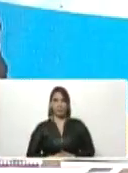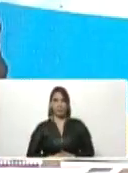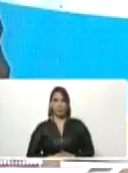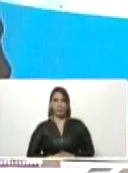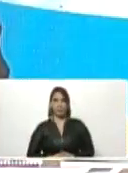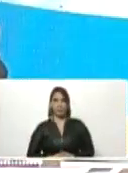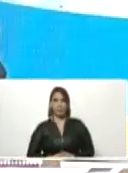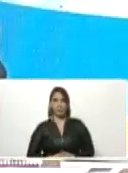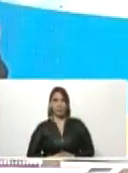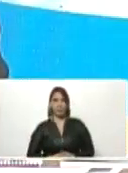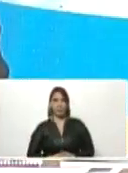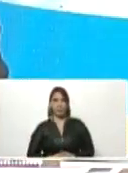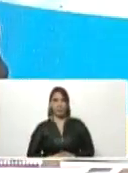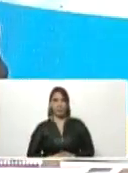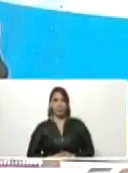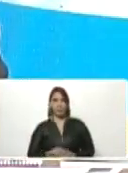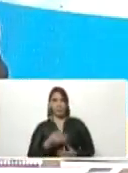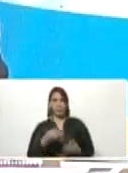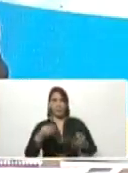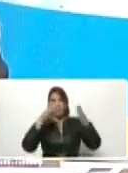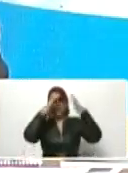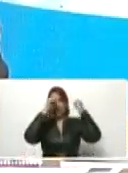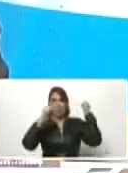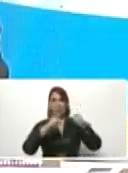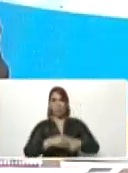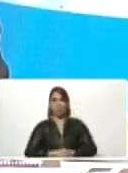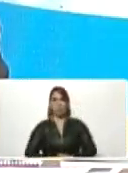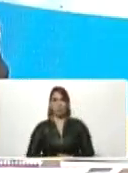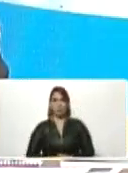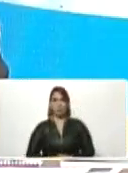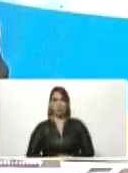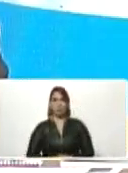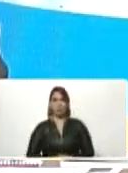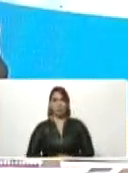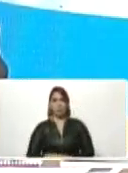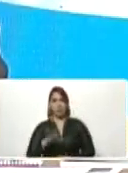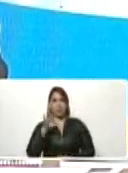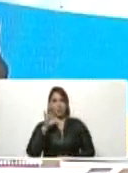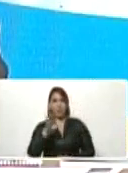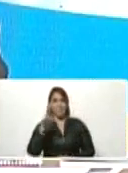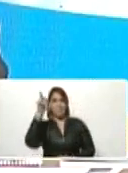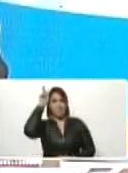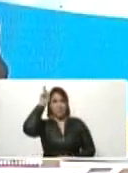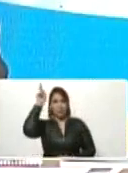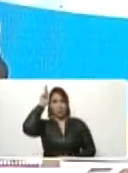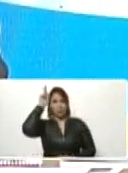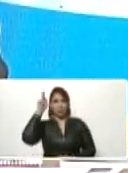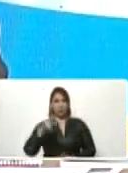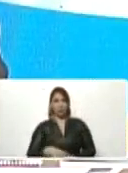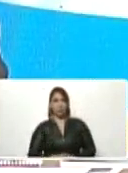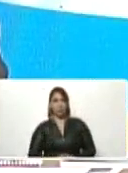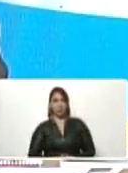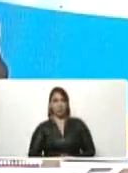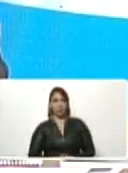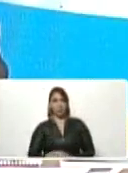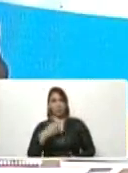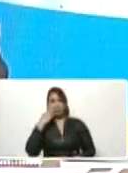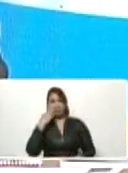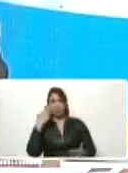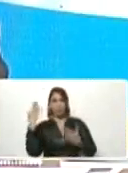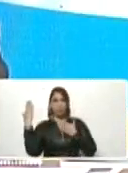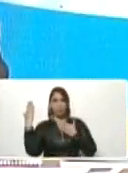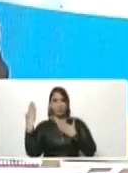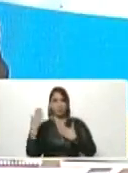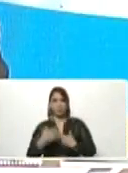los excelentísimos embajadores de la República del Perú, Librado Augusto Orozco